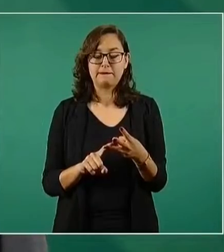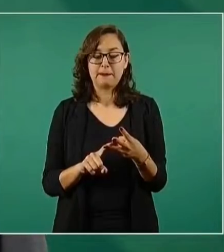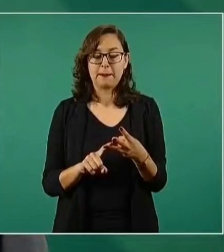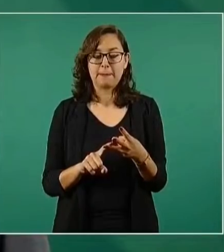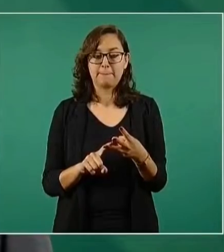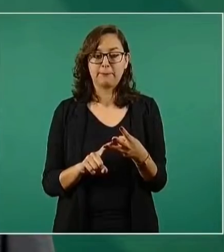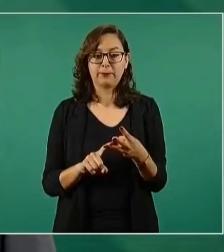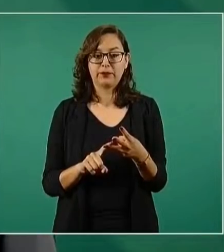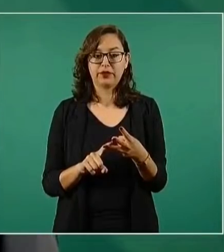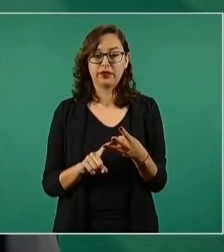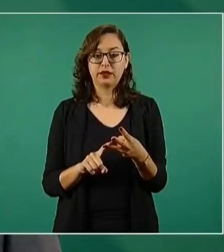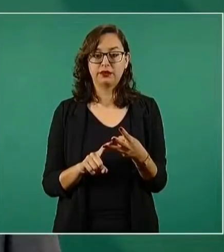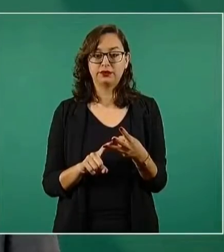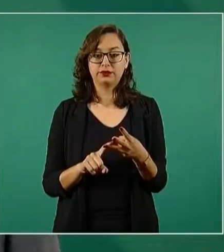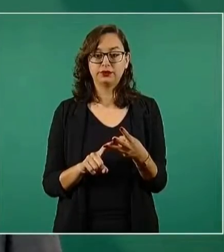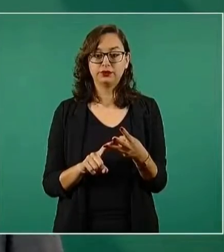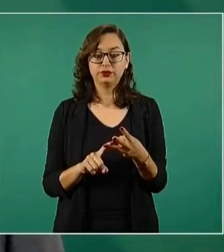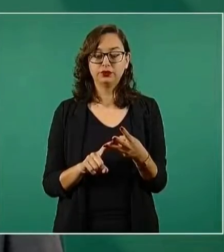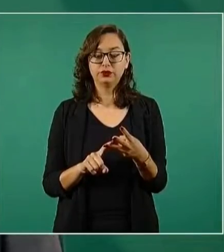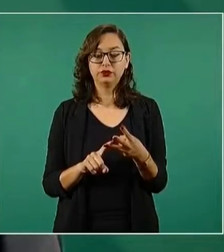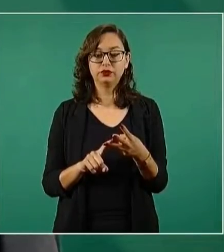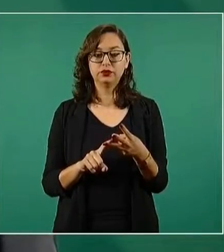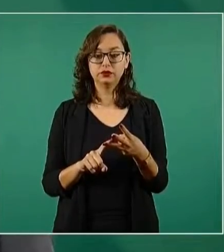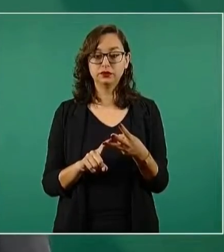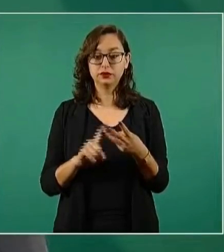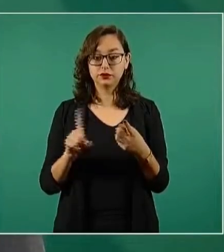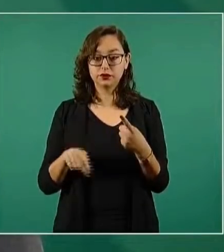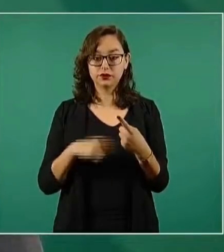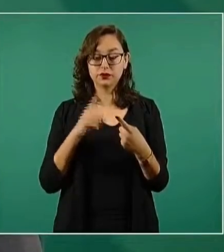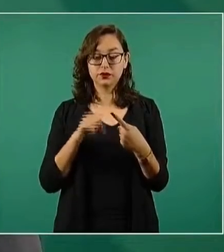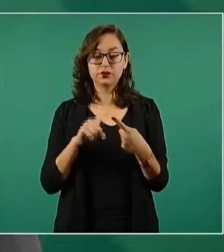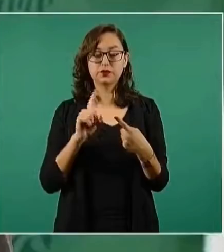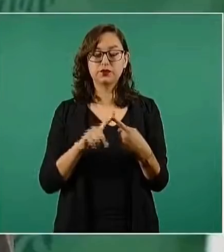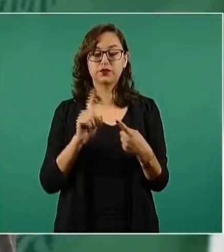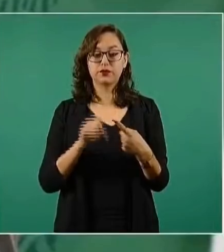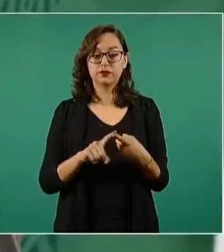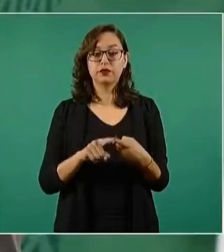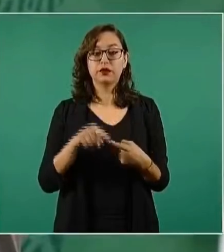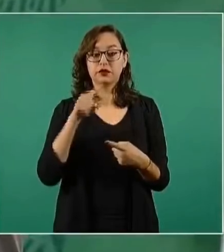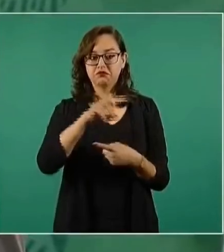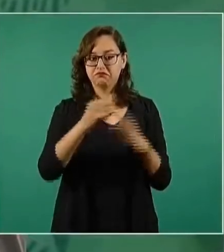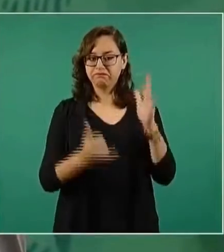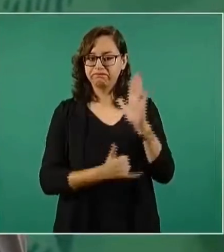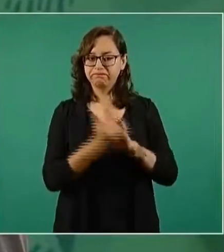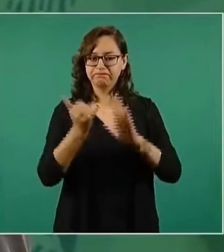que la distinguen. Primero, la calidad